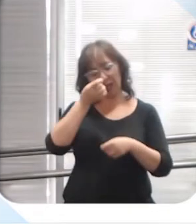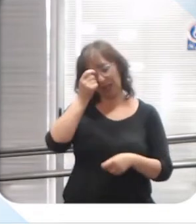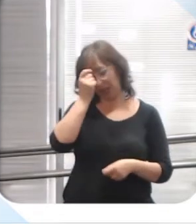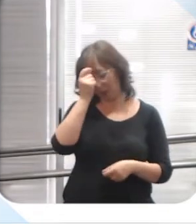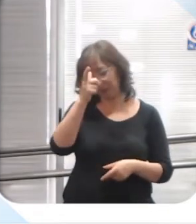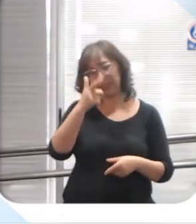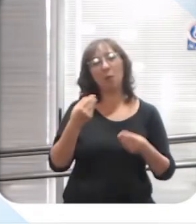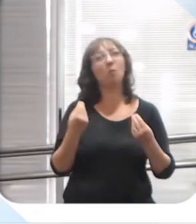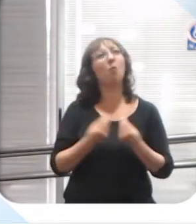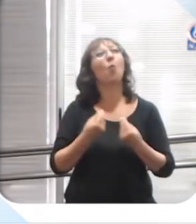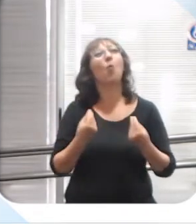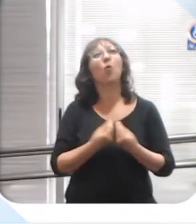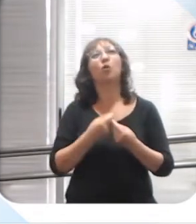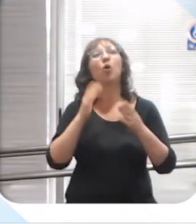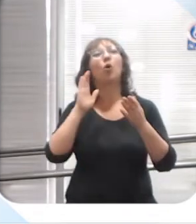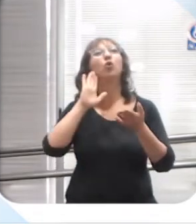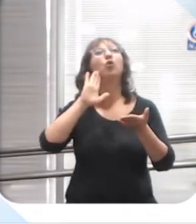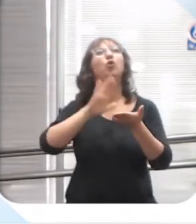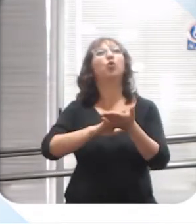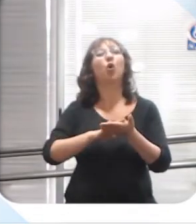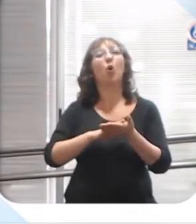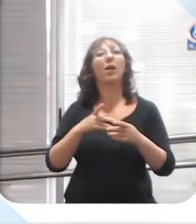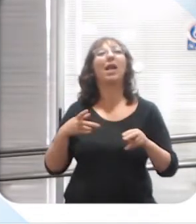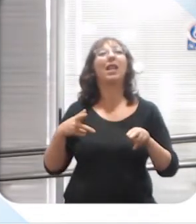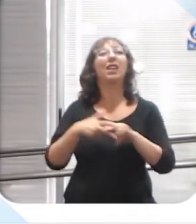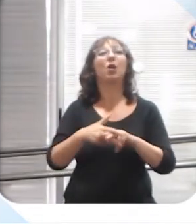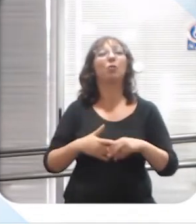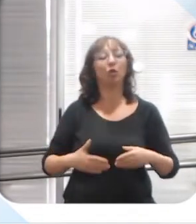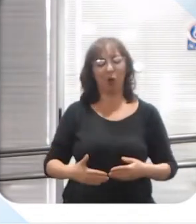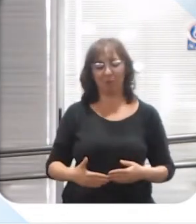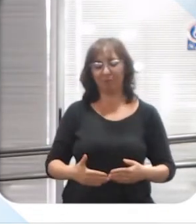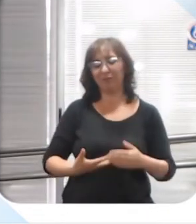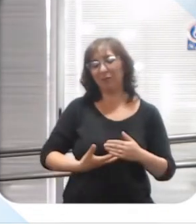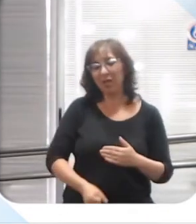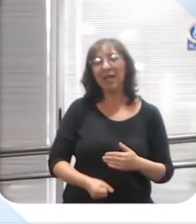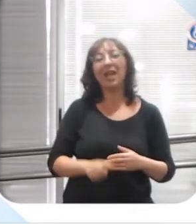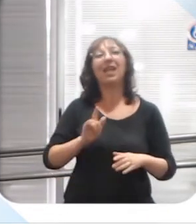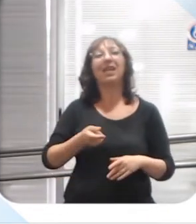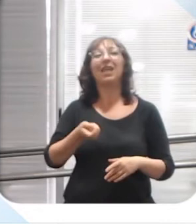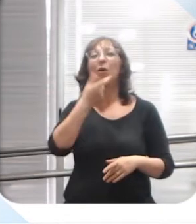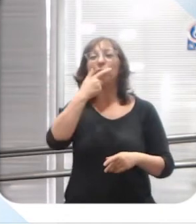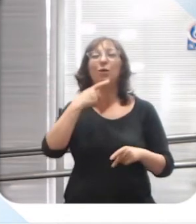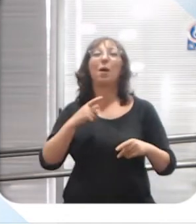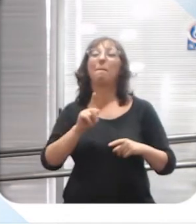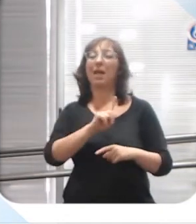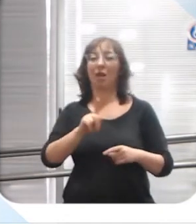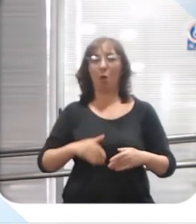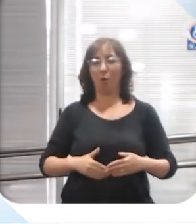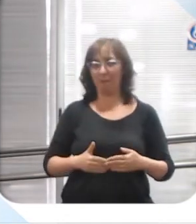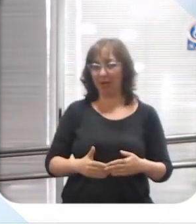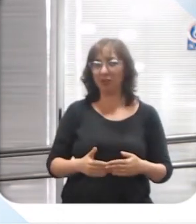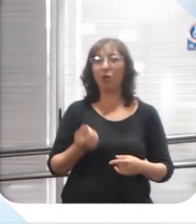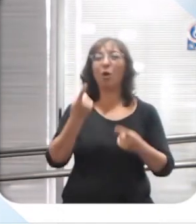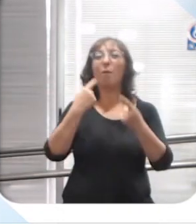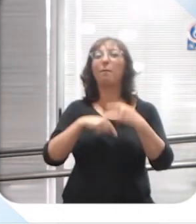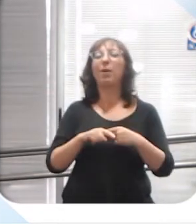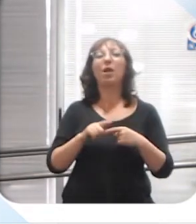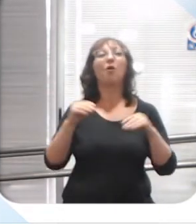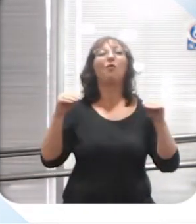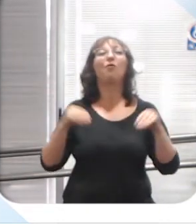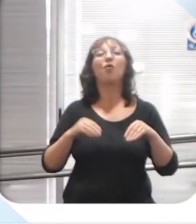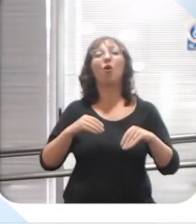capacitado mucho en lo que tiene que ver con la interrupción voluntaria del embarazo y métodos anticonceptivos, pero poco